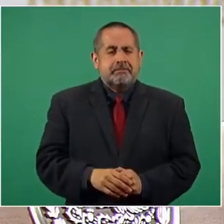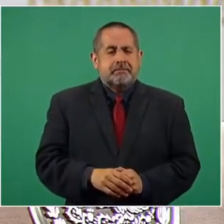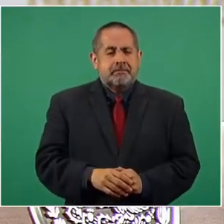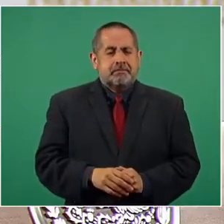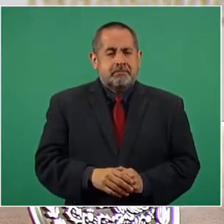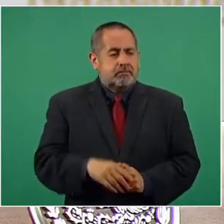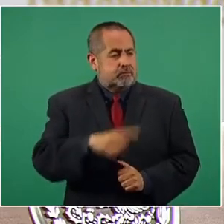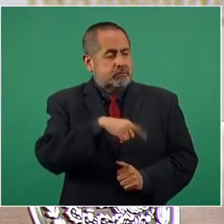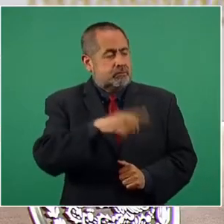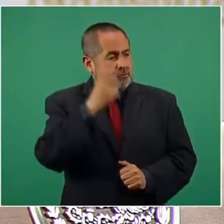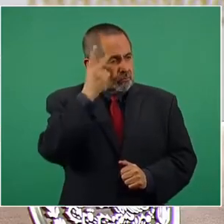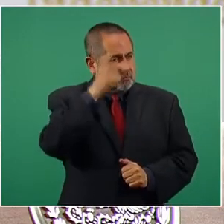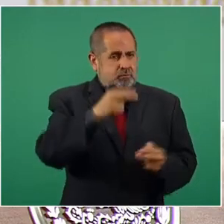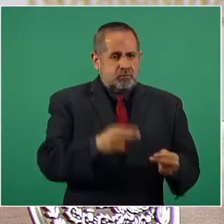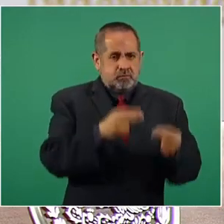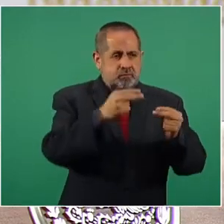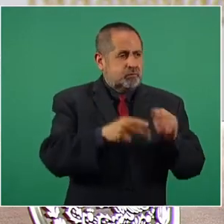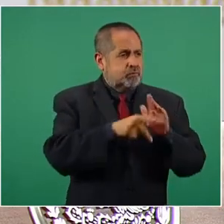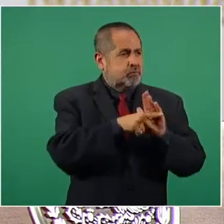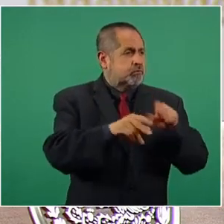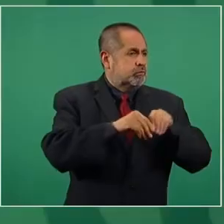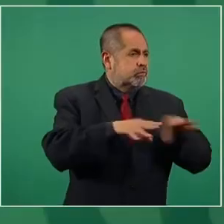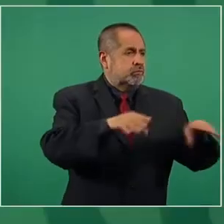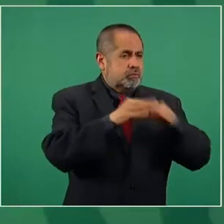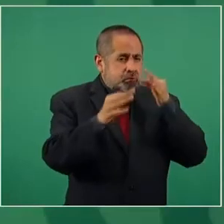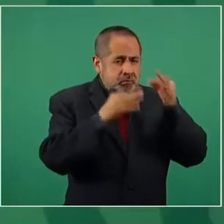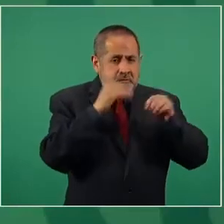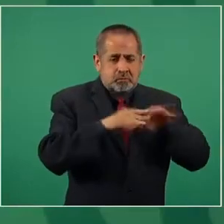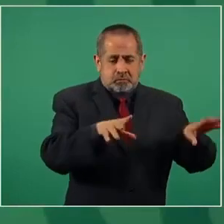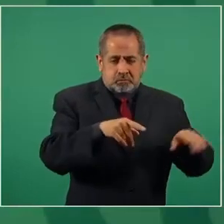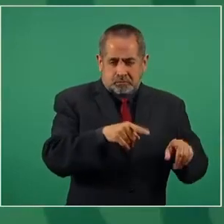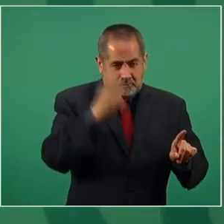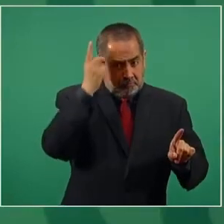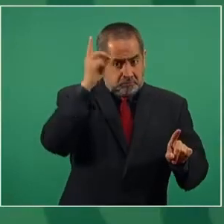los dueños de los medios de comunicación,